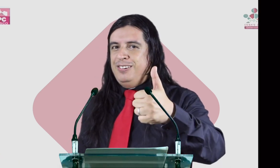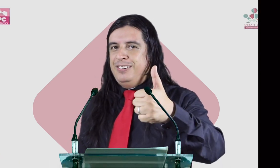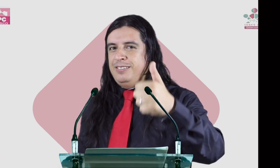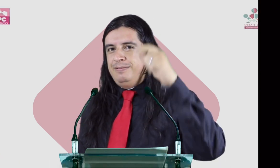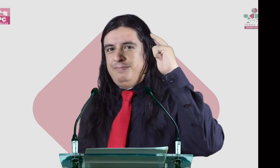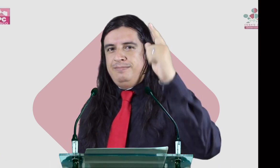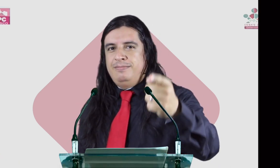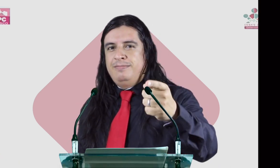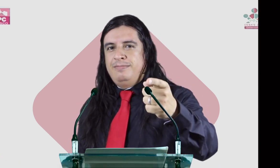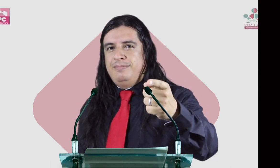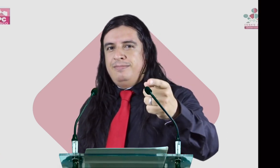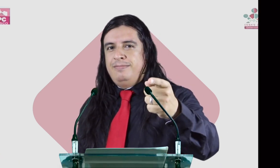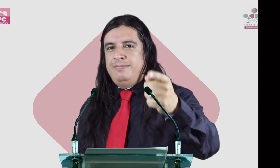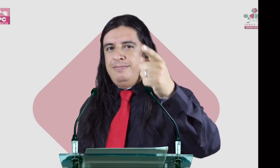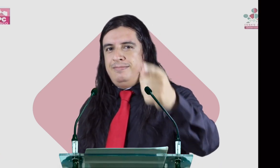yo?